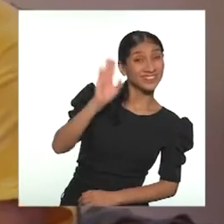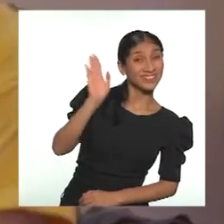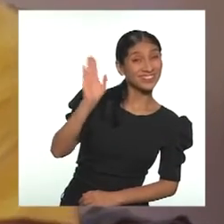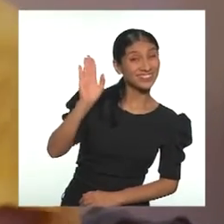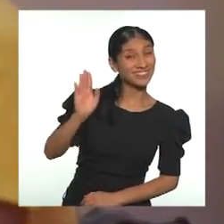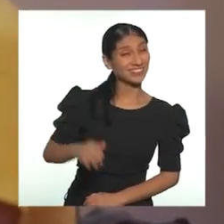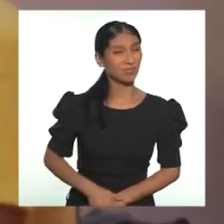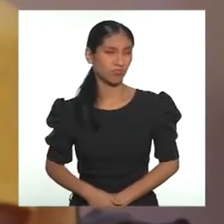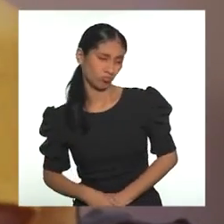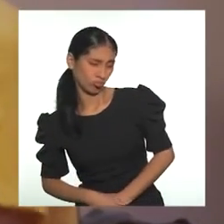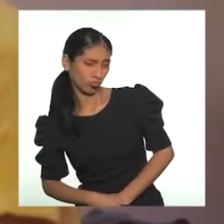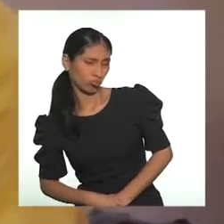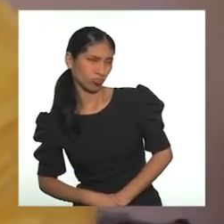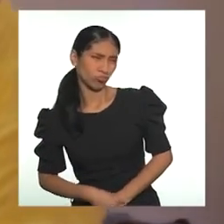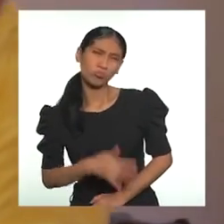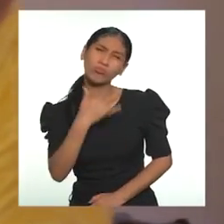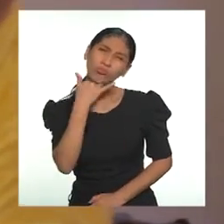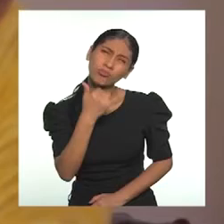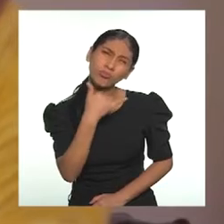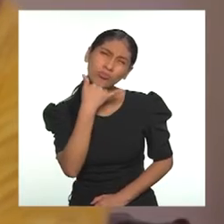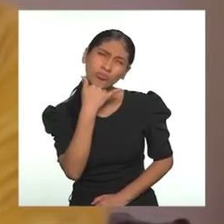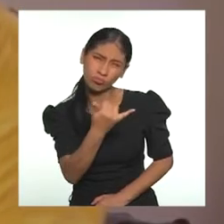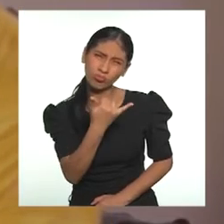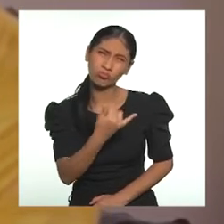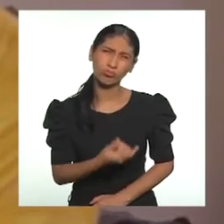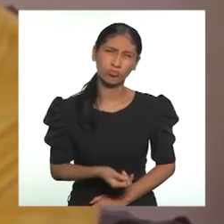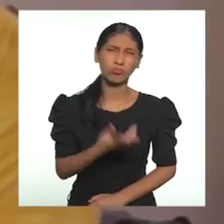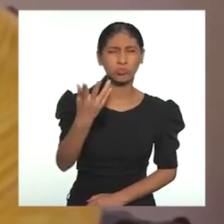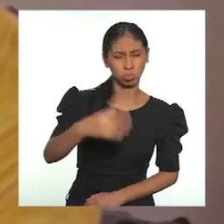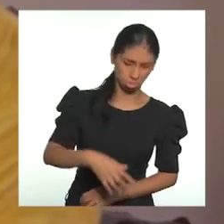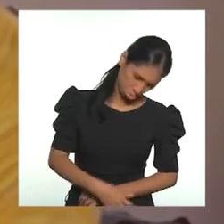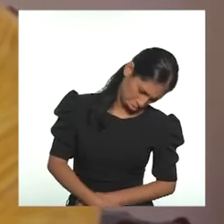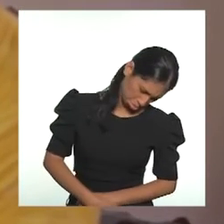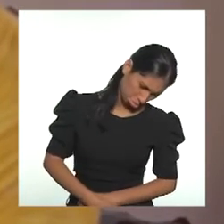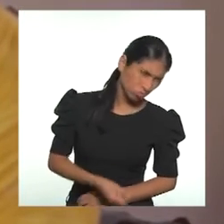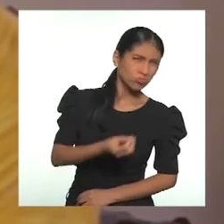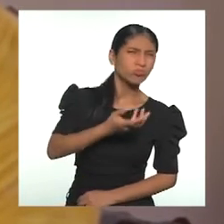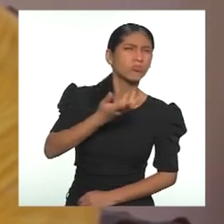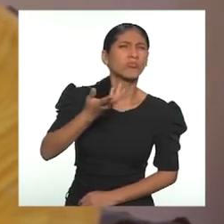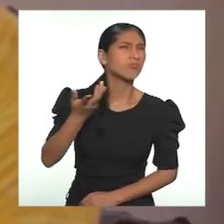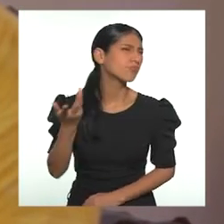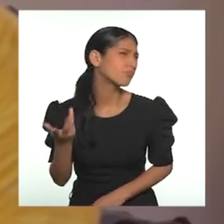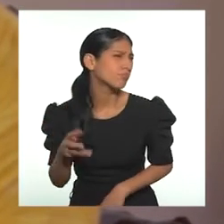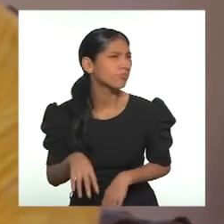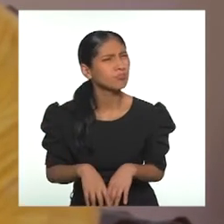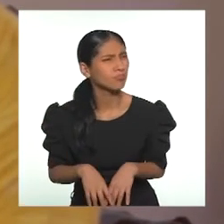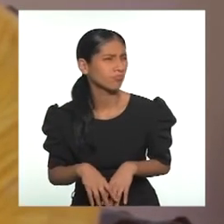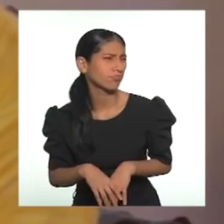¡Hola, chicos! ¿Qué les pasa? ¿Por qué esas caras